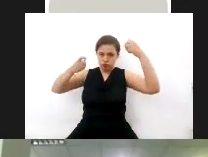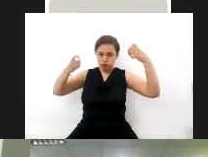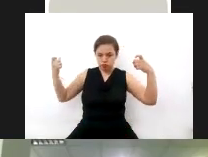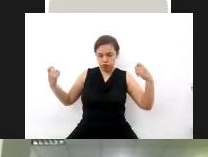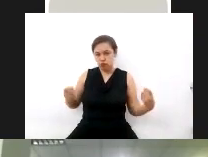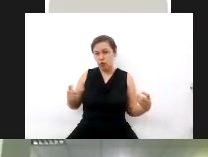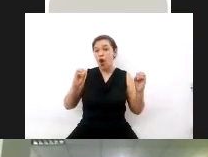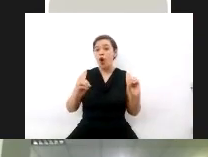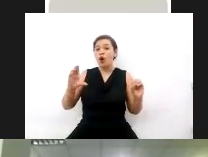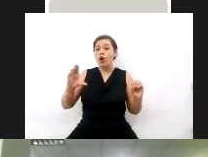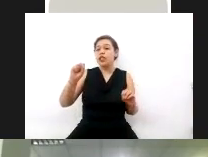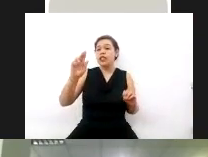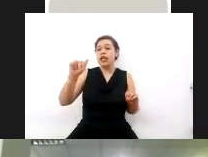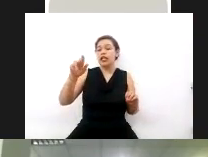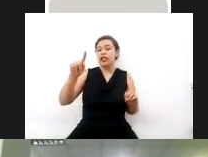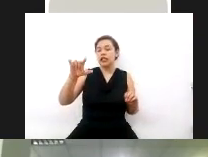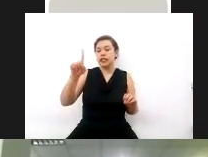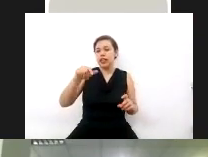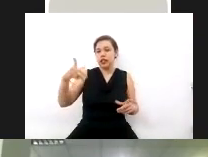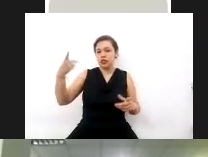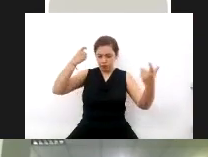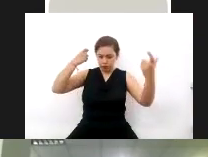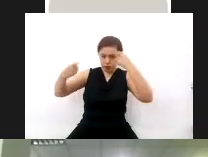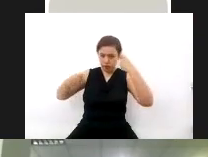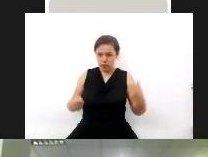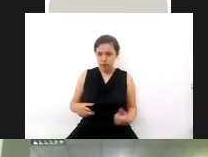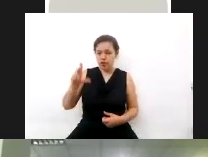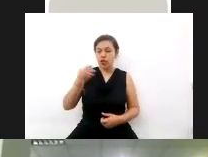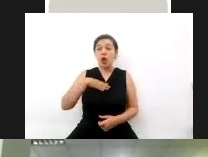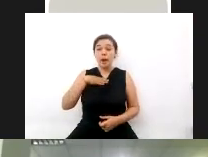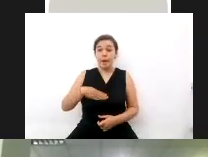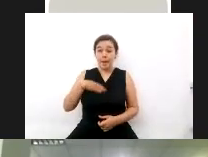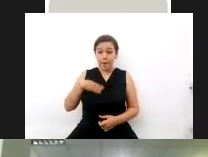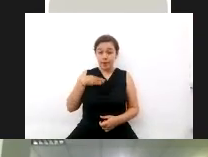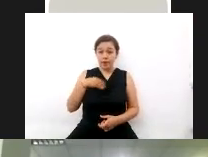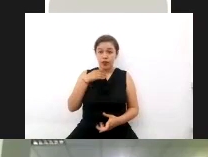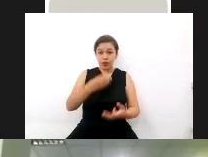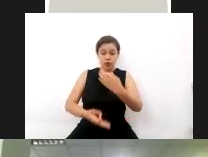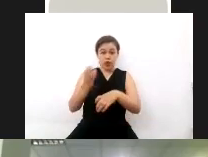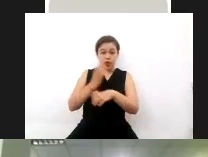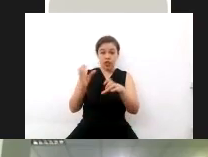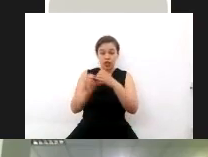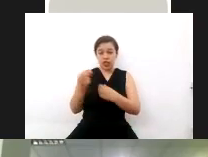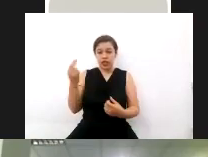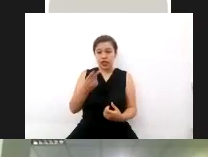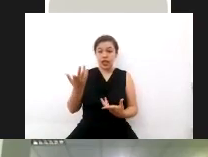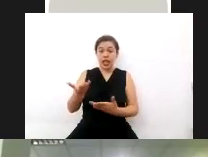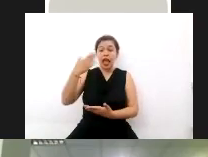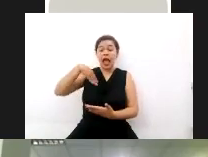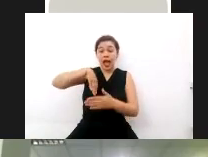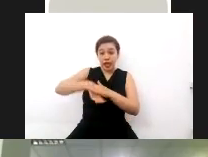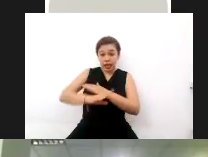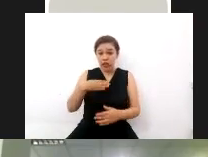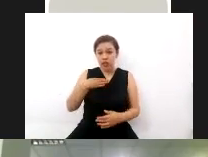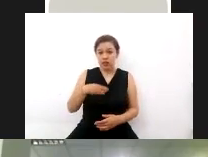soluciones sanitizantes. Hay que garantizar que los sanitarios cuenten con todos los insumos y que dentro de los sanitarios exista la